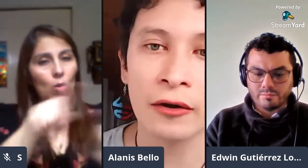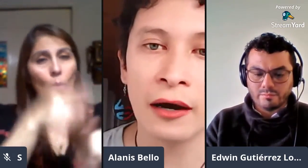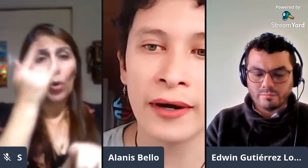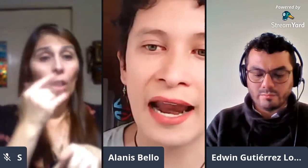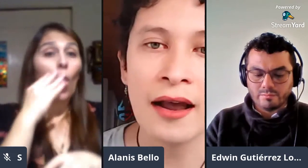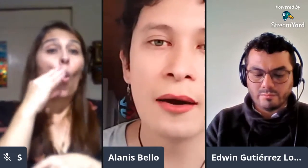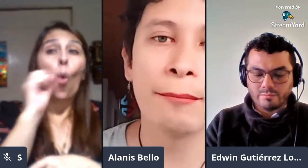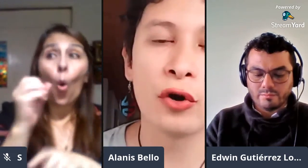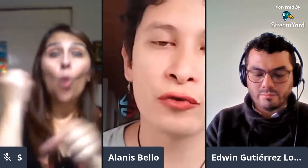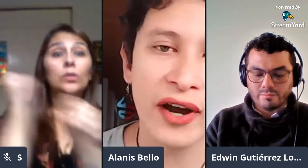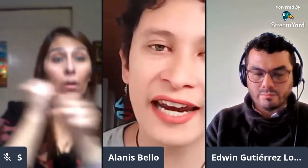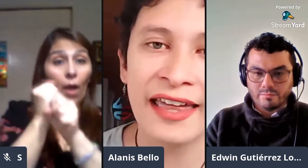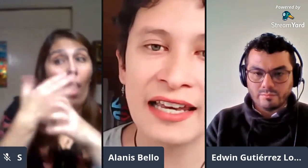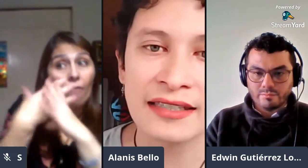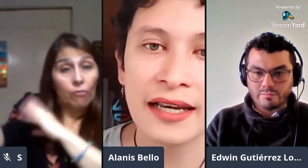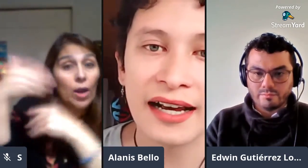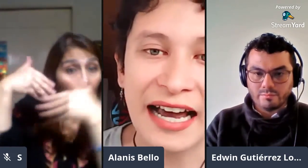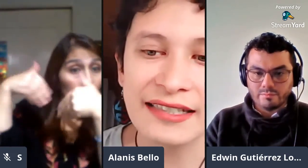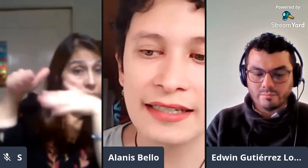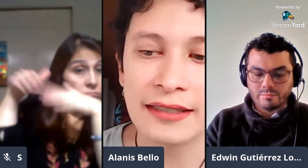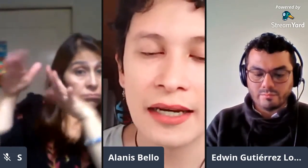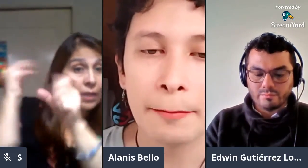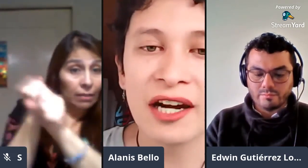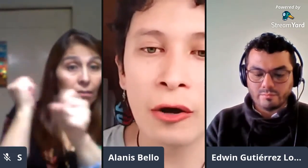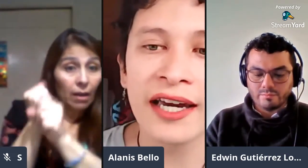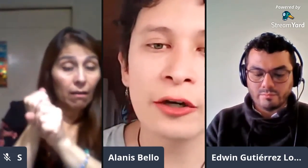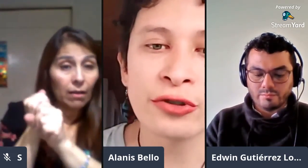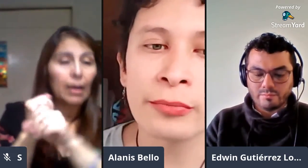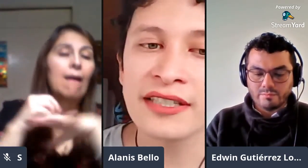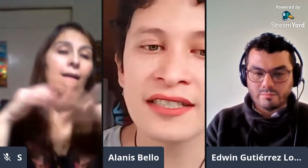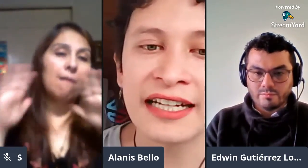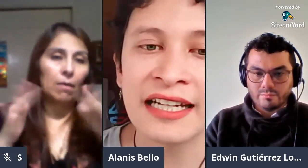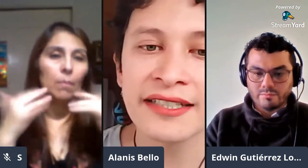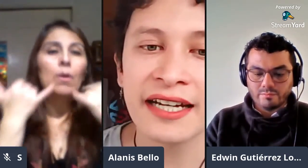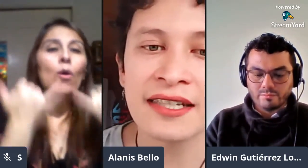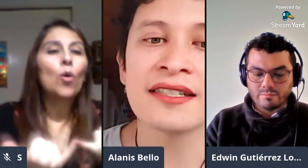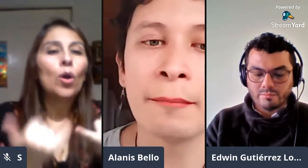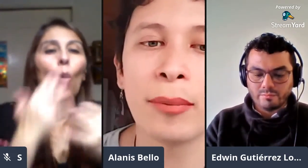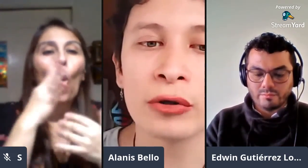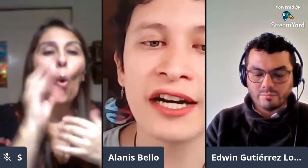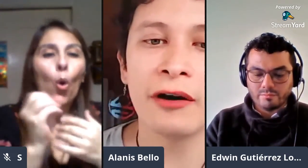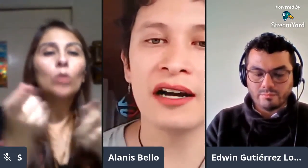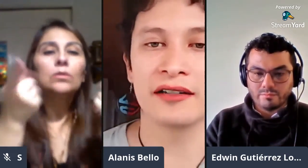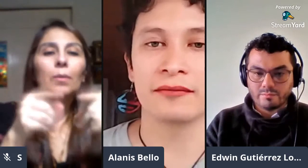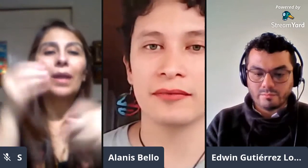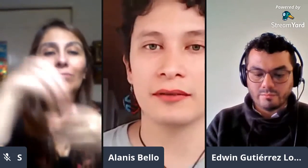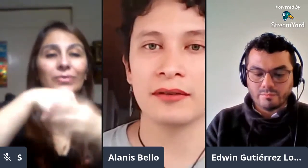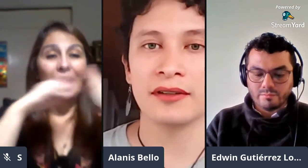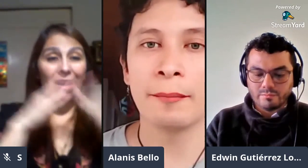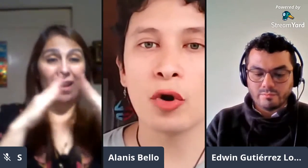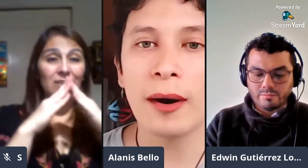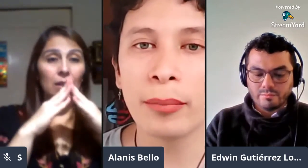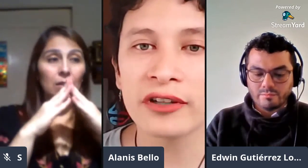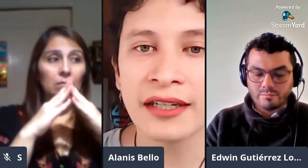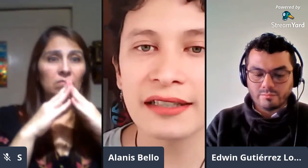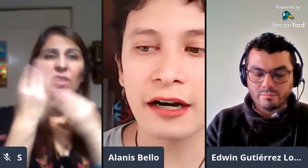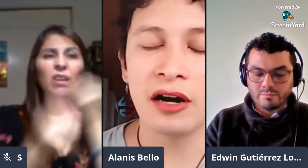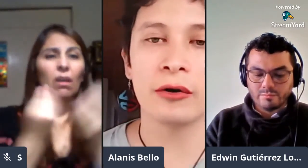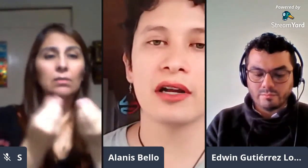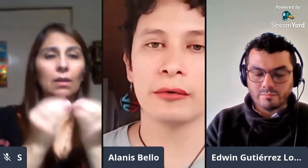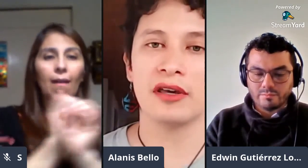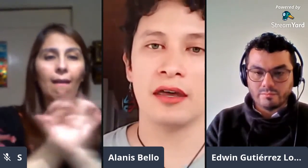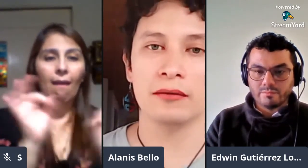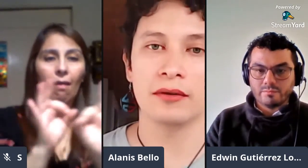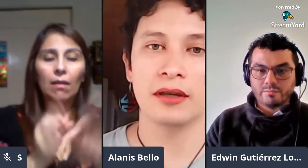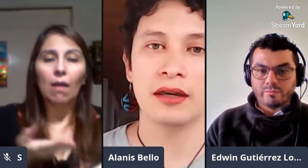en el mercado laboral por fuera de las casas, pero ahora que los hombres están en las casas tampoco trabajan, tampoco aportan al